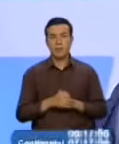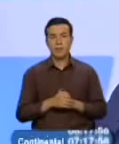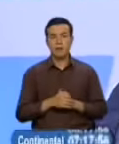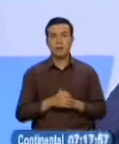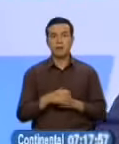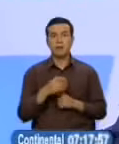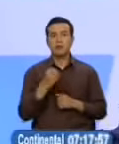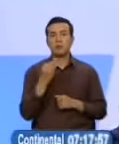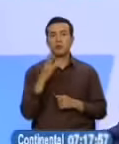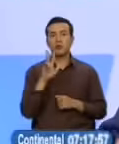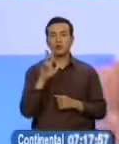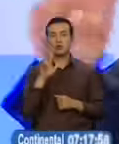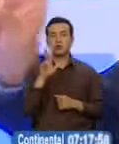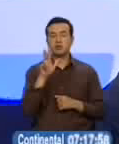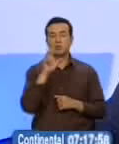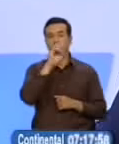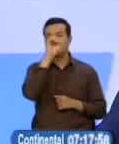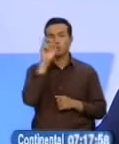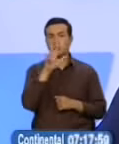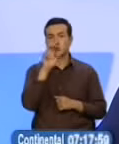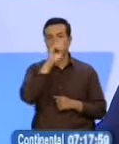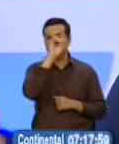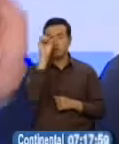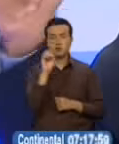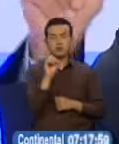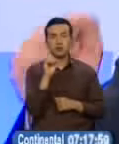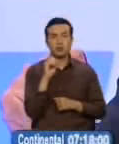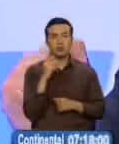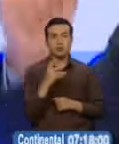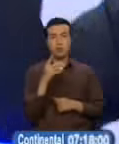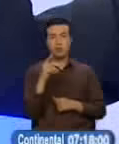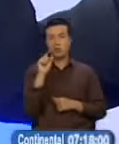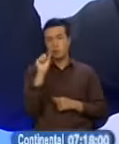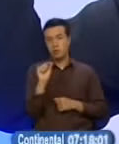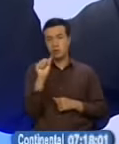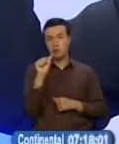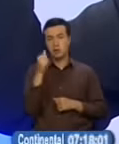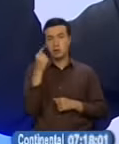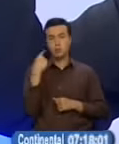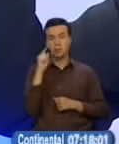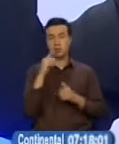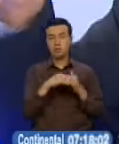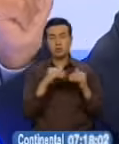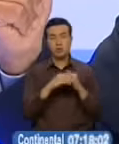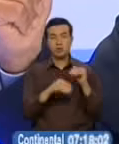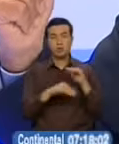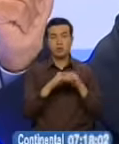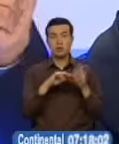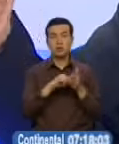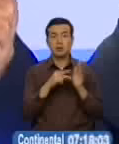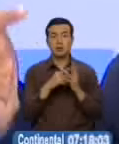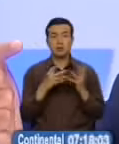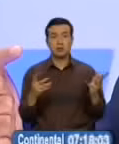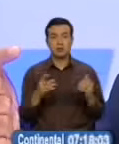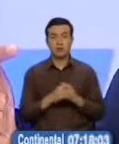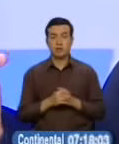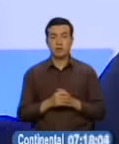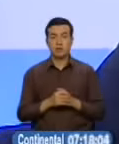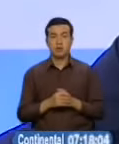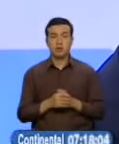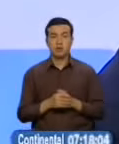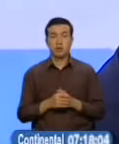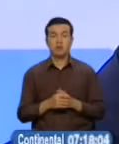el deducible es del 3% del valor del bien o mínimo 10 millones de dólares. ¿Qué quiere decir? Que en la